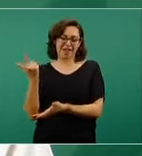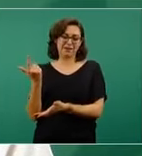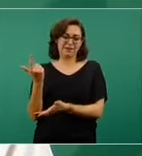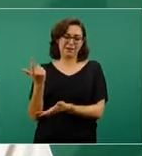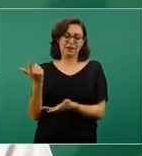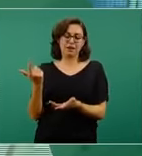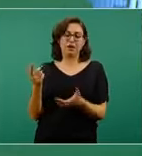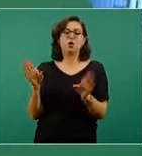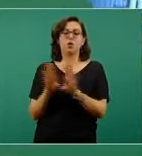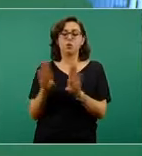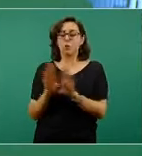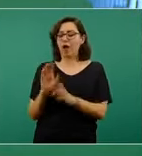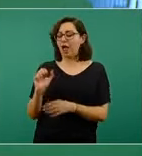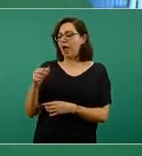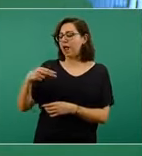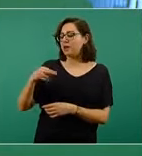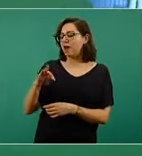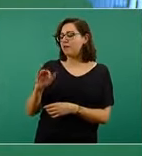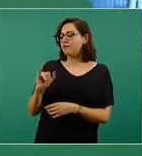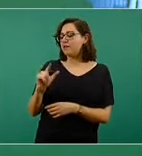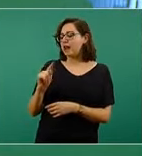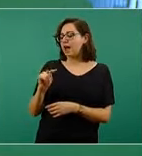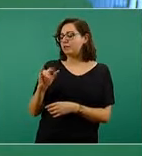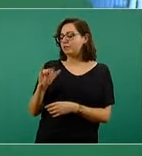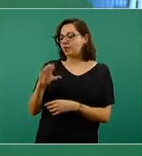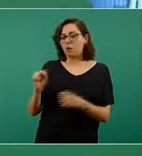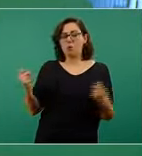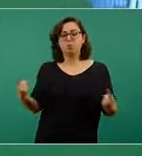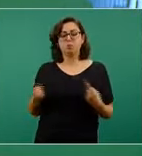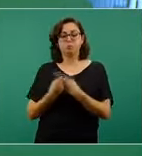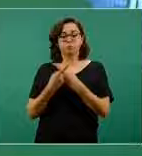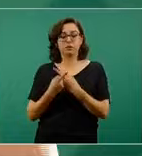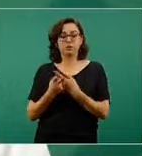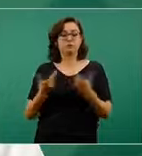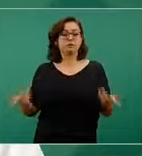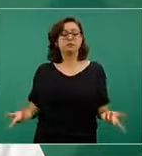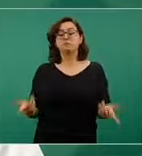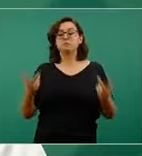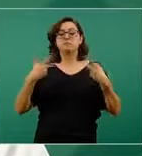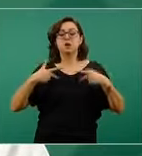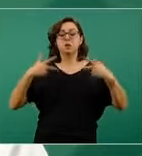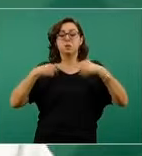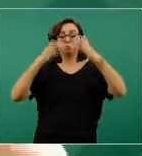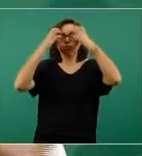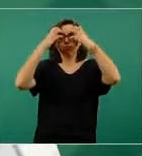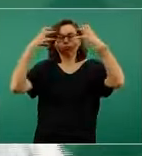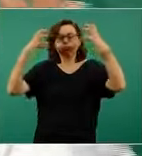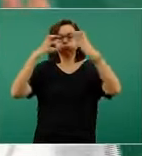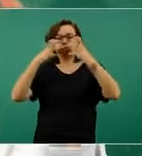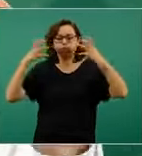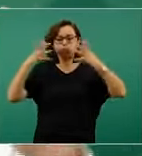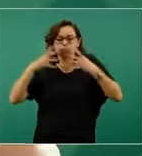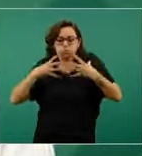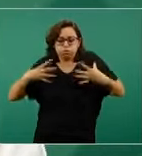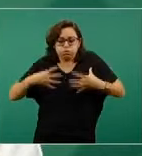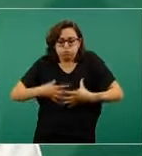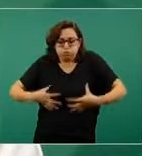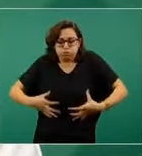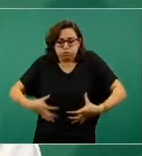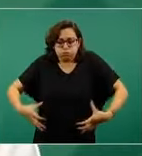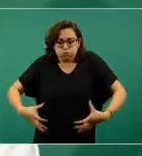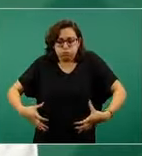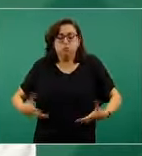llama choque anafiláctico, en donde las personas se hinchan, lo voy a decir de manera muy simple para que lo identifiquen, se hinchan y